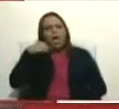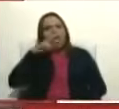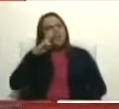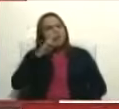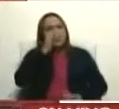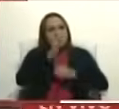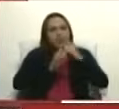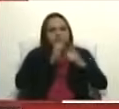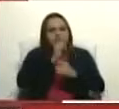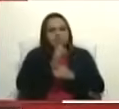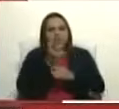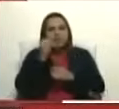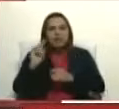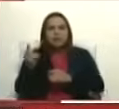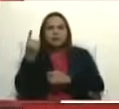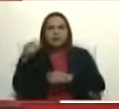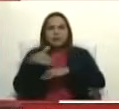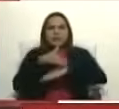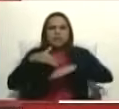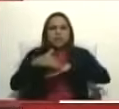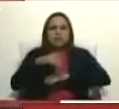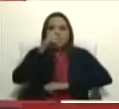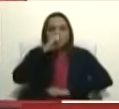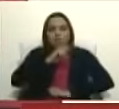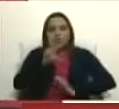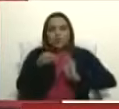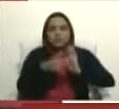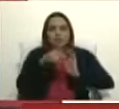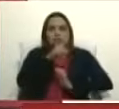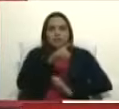del que era primer ministro, creo, para el año 2013